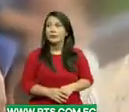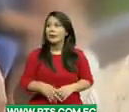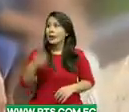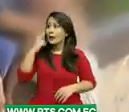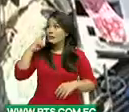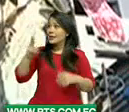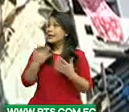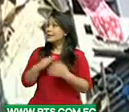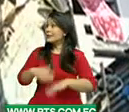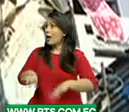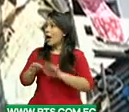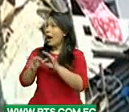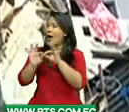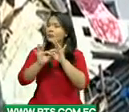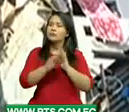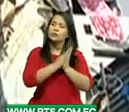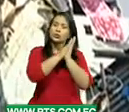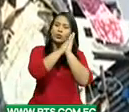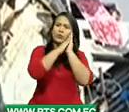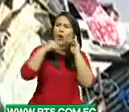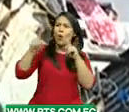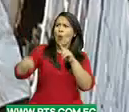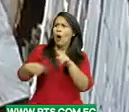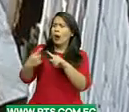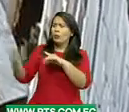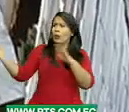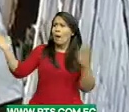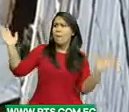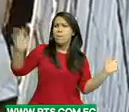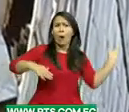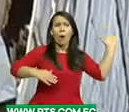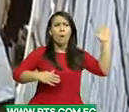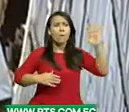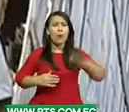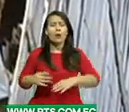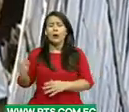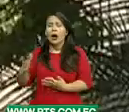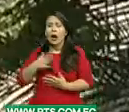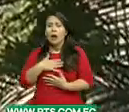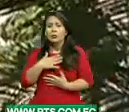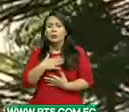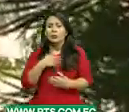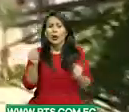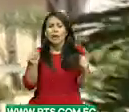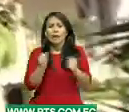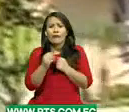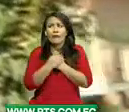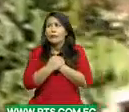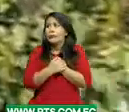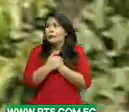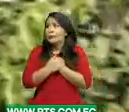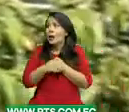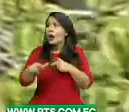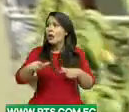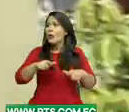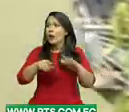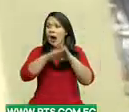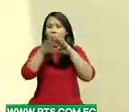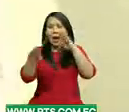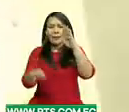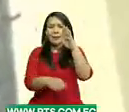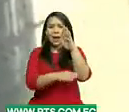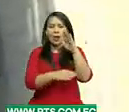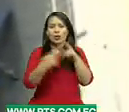Estaban listos para dormir cuando el golpe de viento les asaltó la noche en las faldas del Santa Ana. No me escuchó